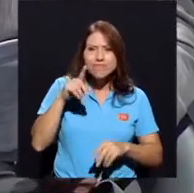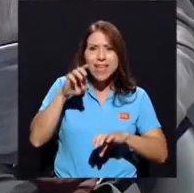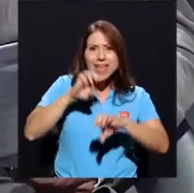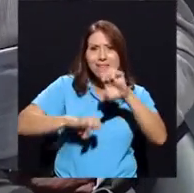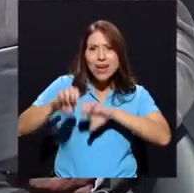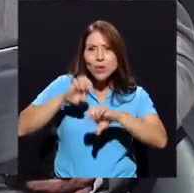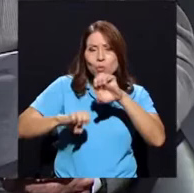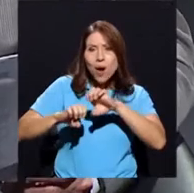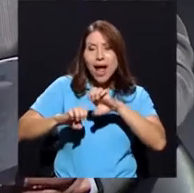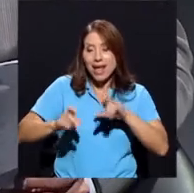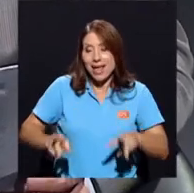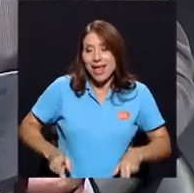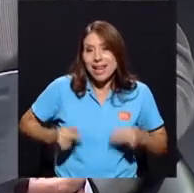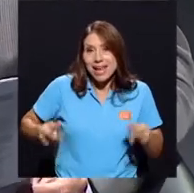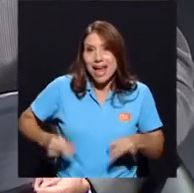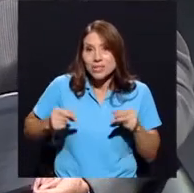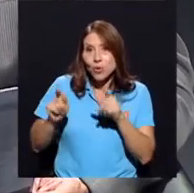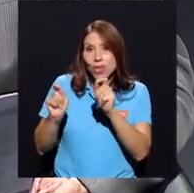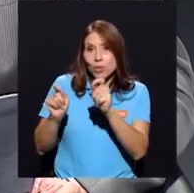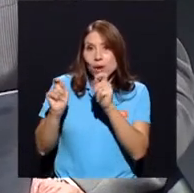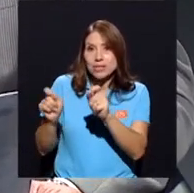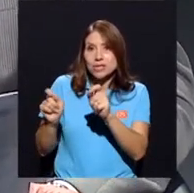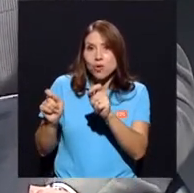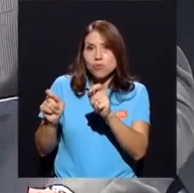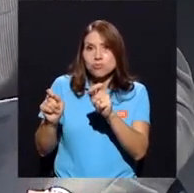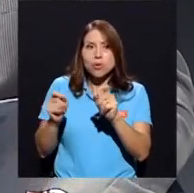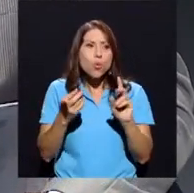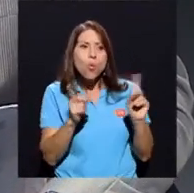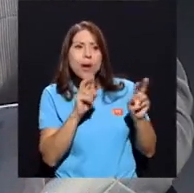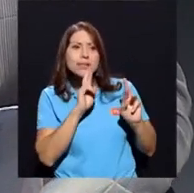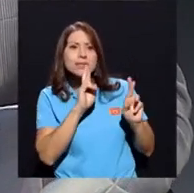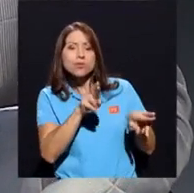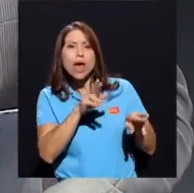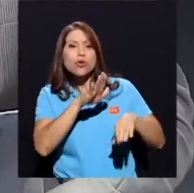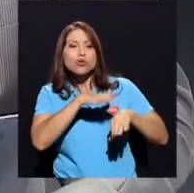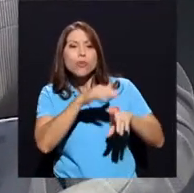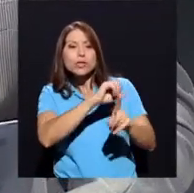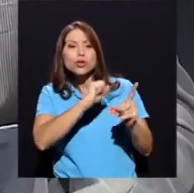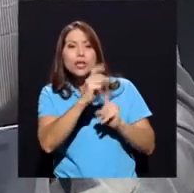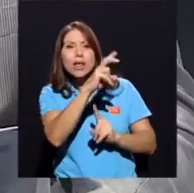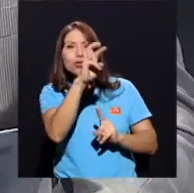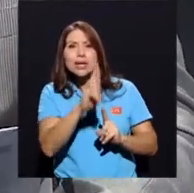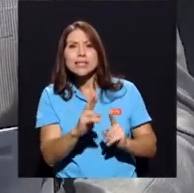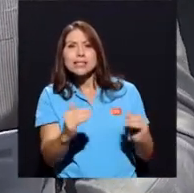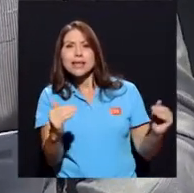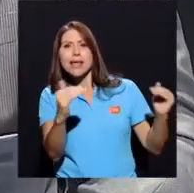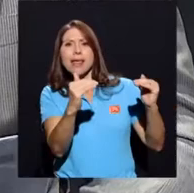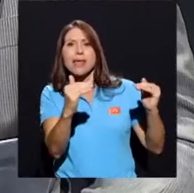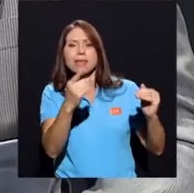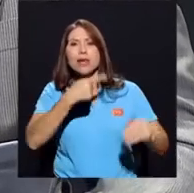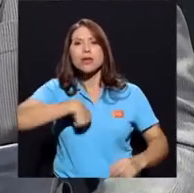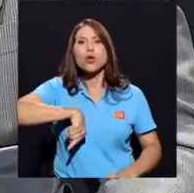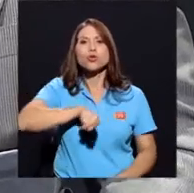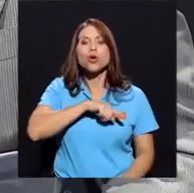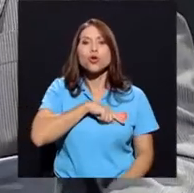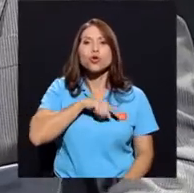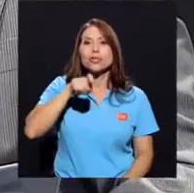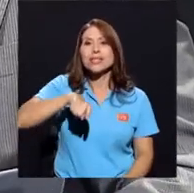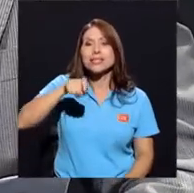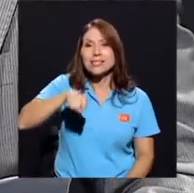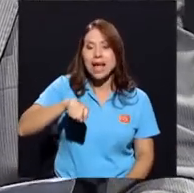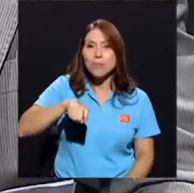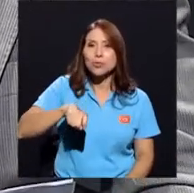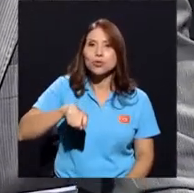tiene el gasto educación sobre la equidad de la sociedad costarricense nosotros ocupamos el 11 de 65 en